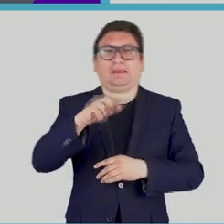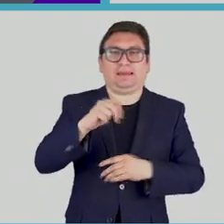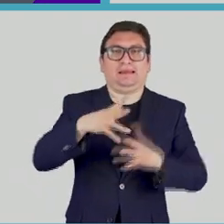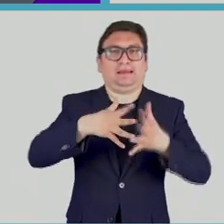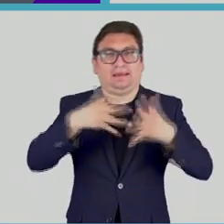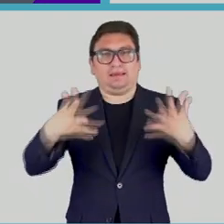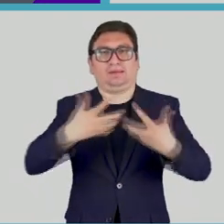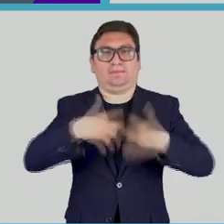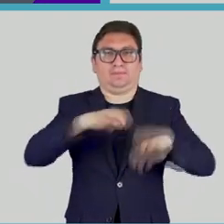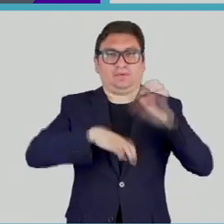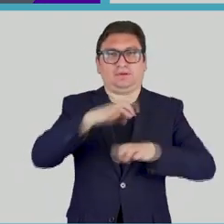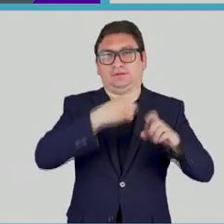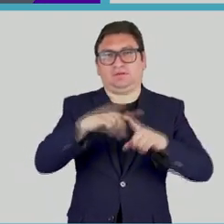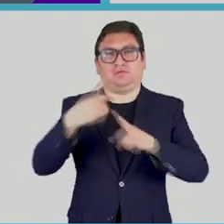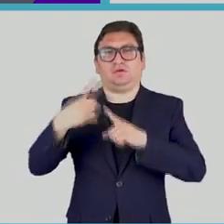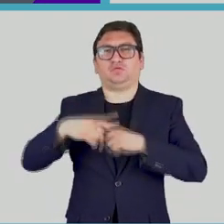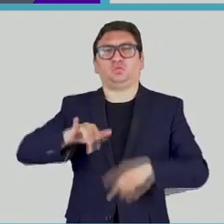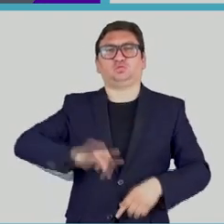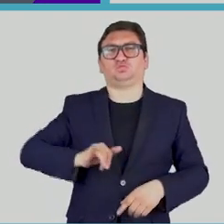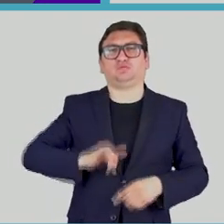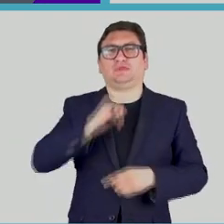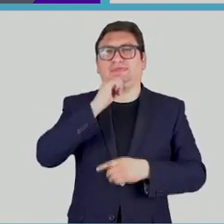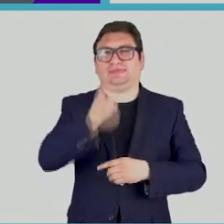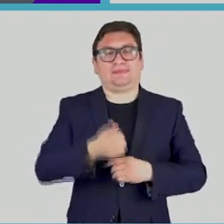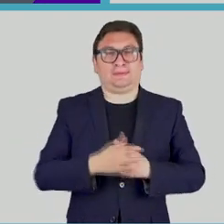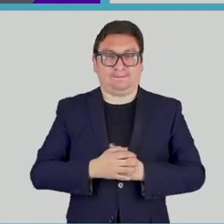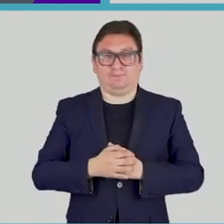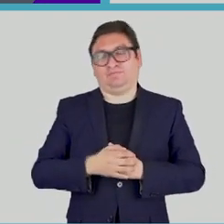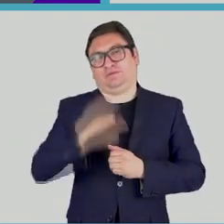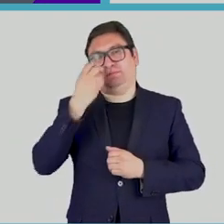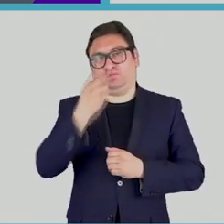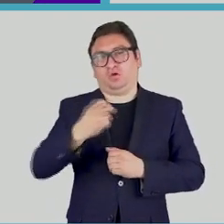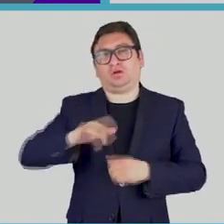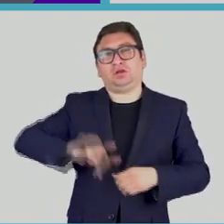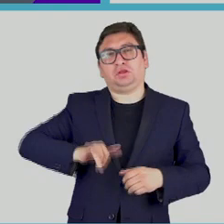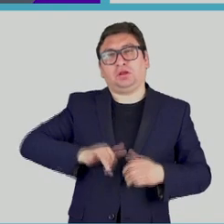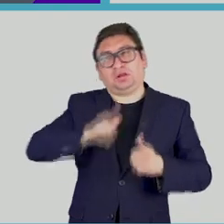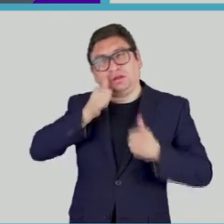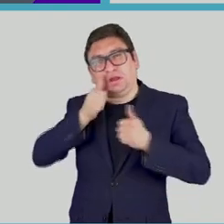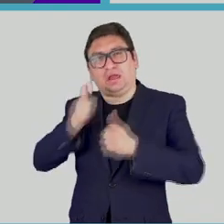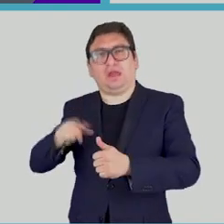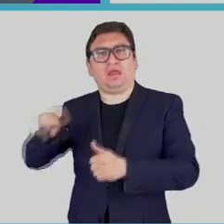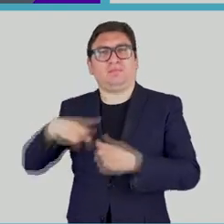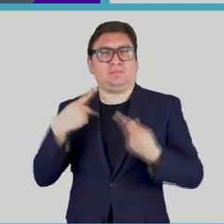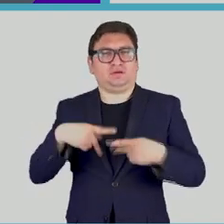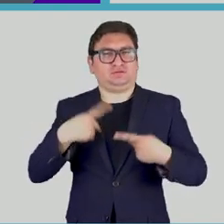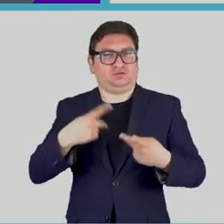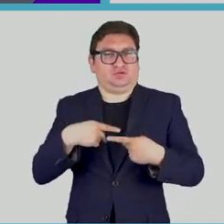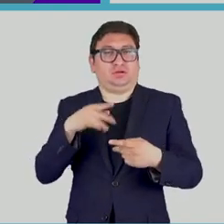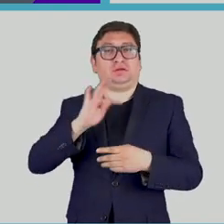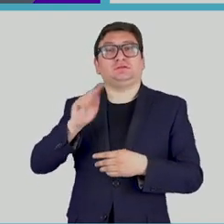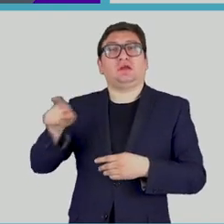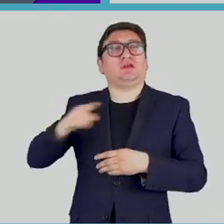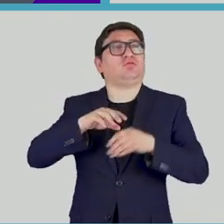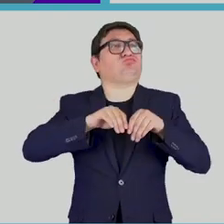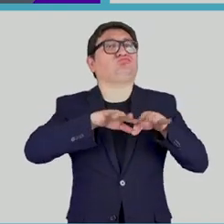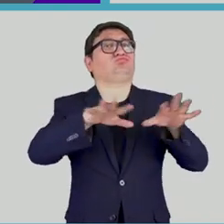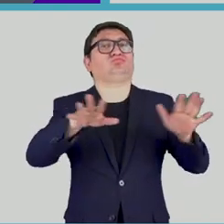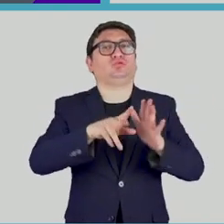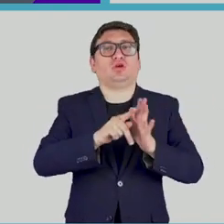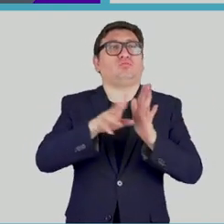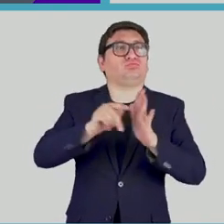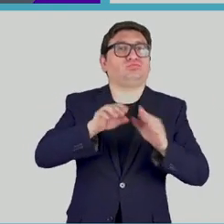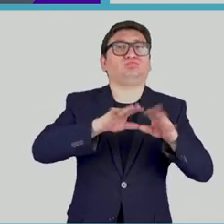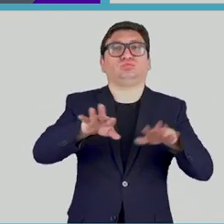televisoras tan grandes o emisoras de radio no tienen mucho interés en invertir tanto en una persona que no saben si les